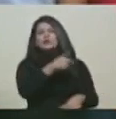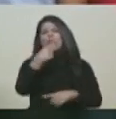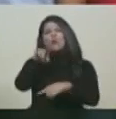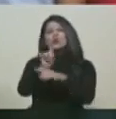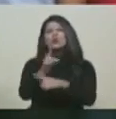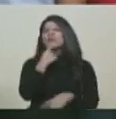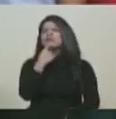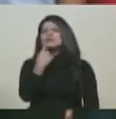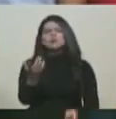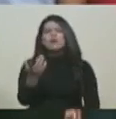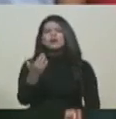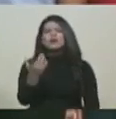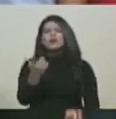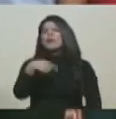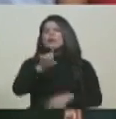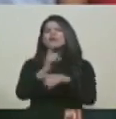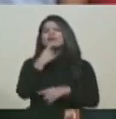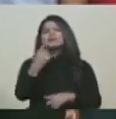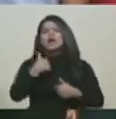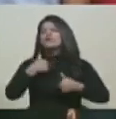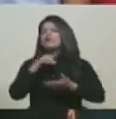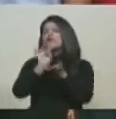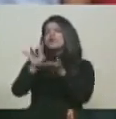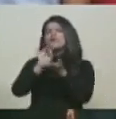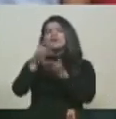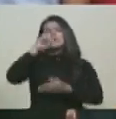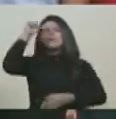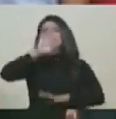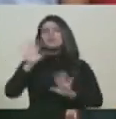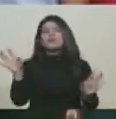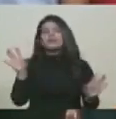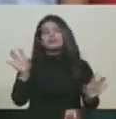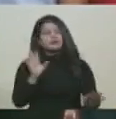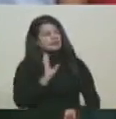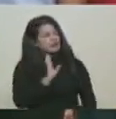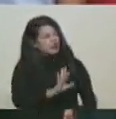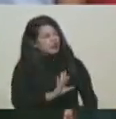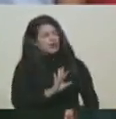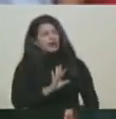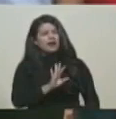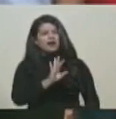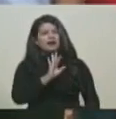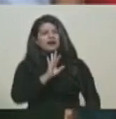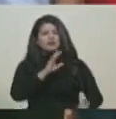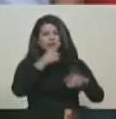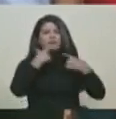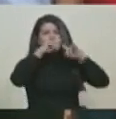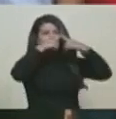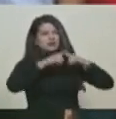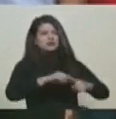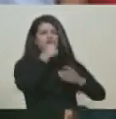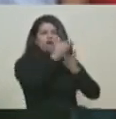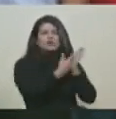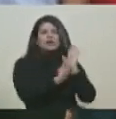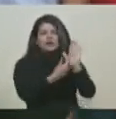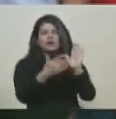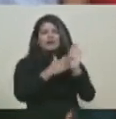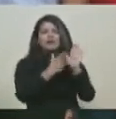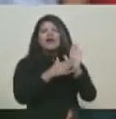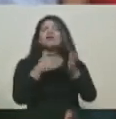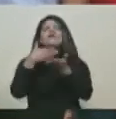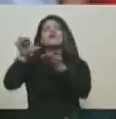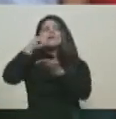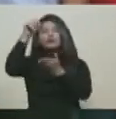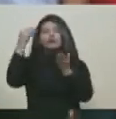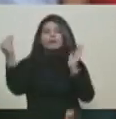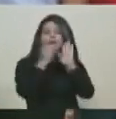es la posibilidad de decir vamos a salir de Maduro. ¿Y quién te dijo que eso aparece en la memoria y cuenta de un gobernador? La memoria